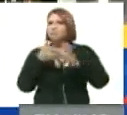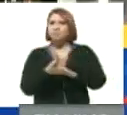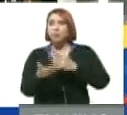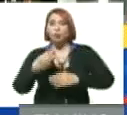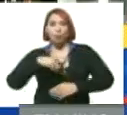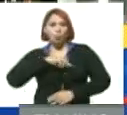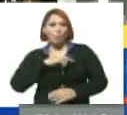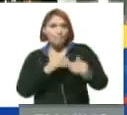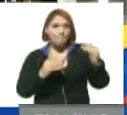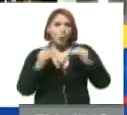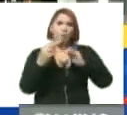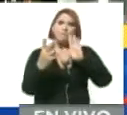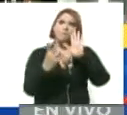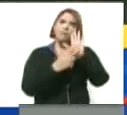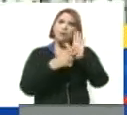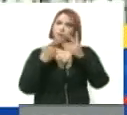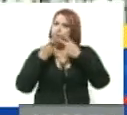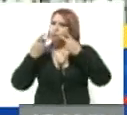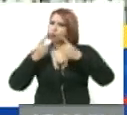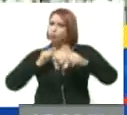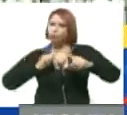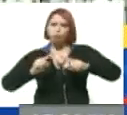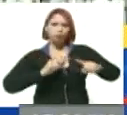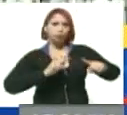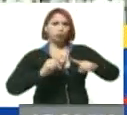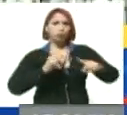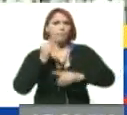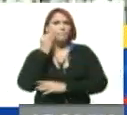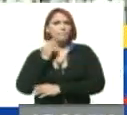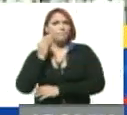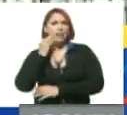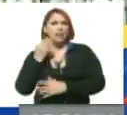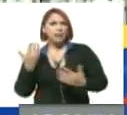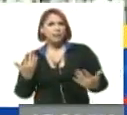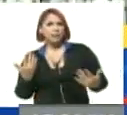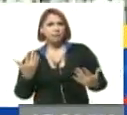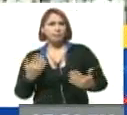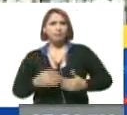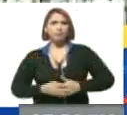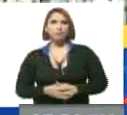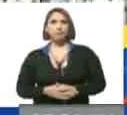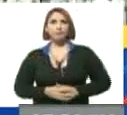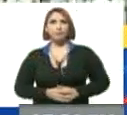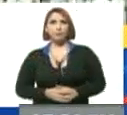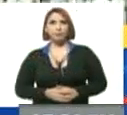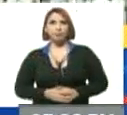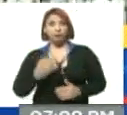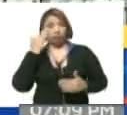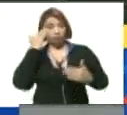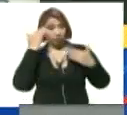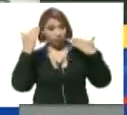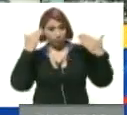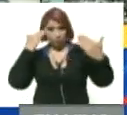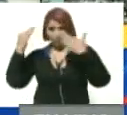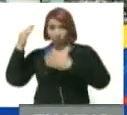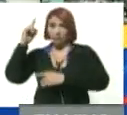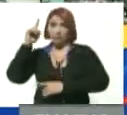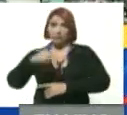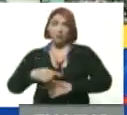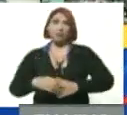moral, con la verdad, con las acciones, con la experiencia acumulada. Mis saludos también